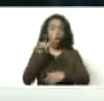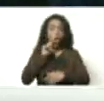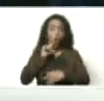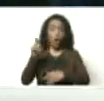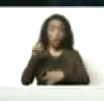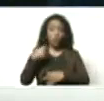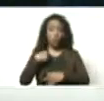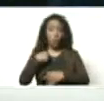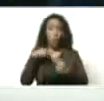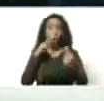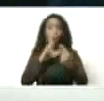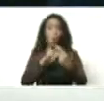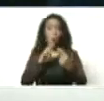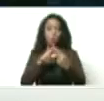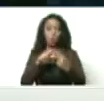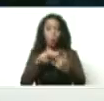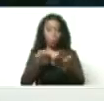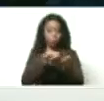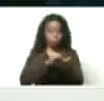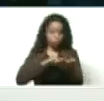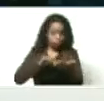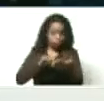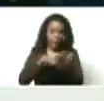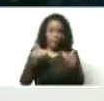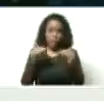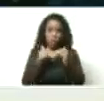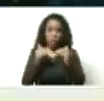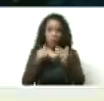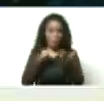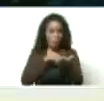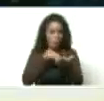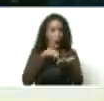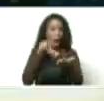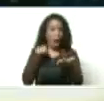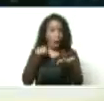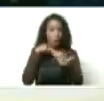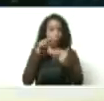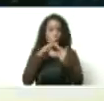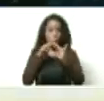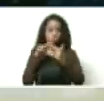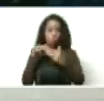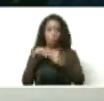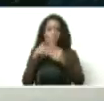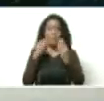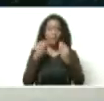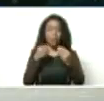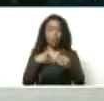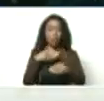bueno como la palma de mi mano bastantes martínez